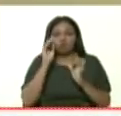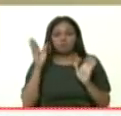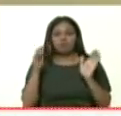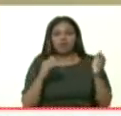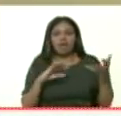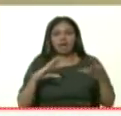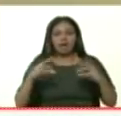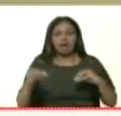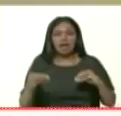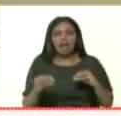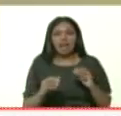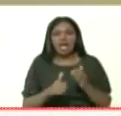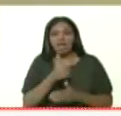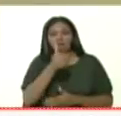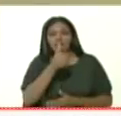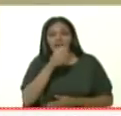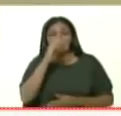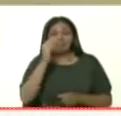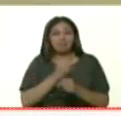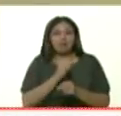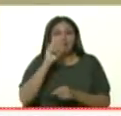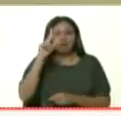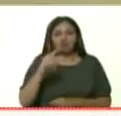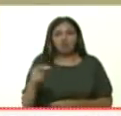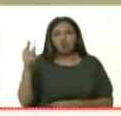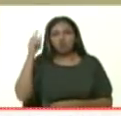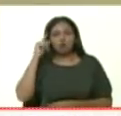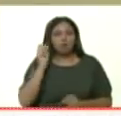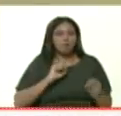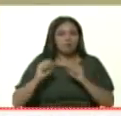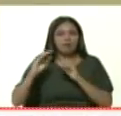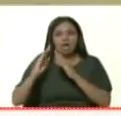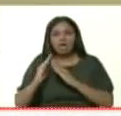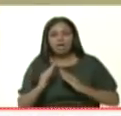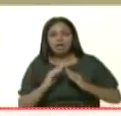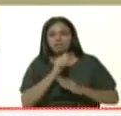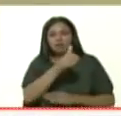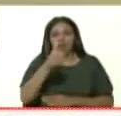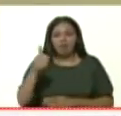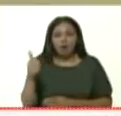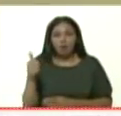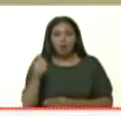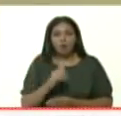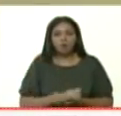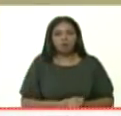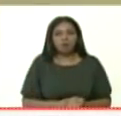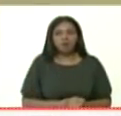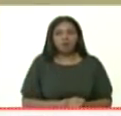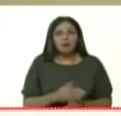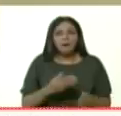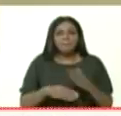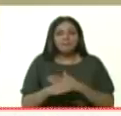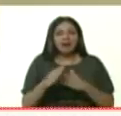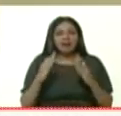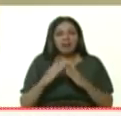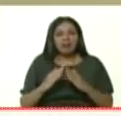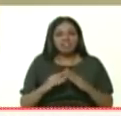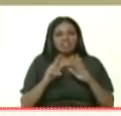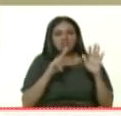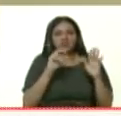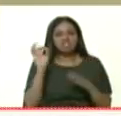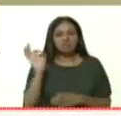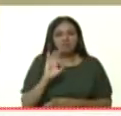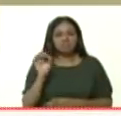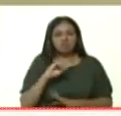las jefas, las que trabajan todos los días, las que se mueven casa por casa, las que van a los hogares, el